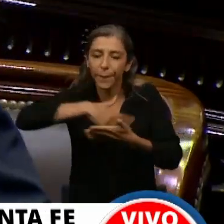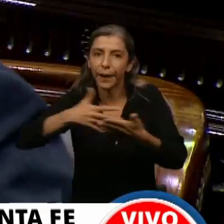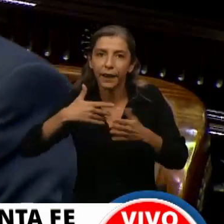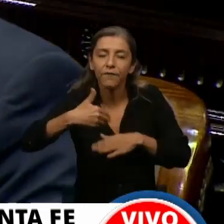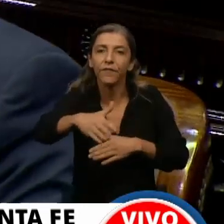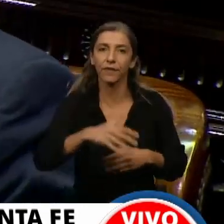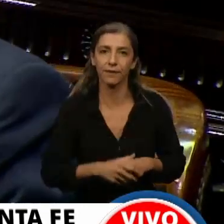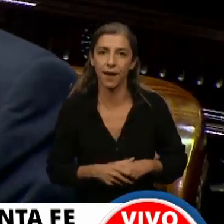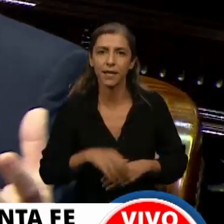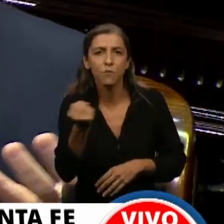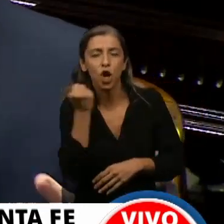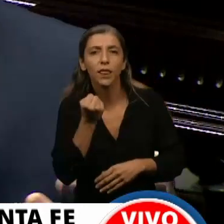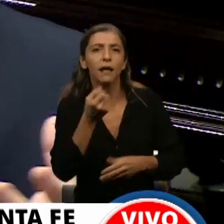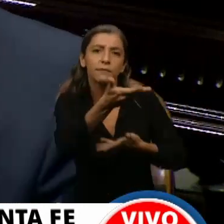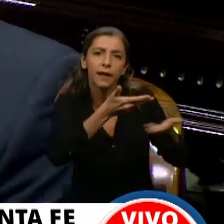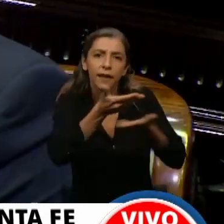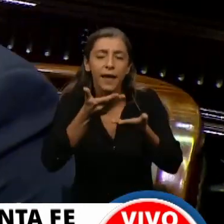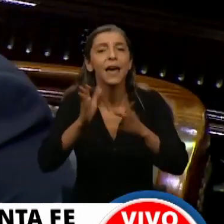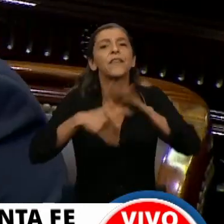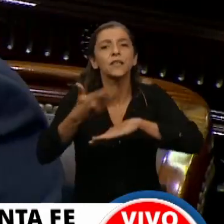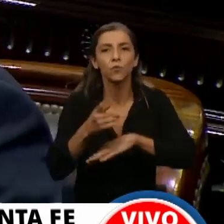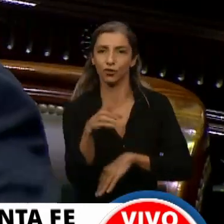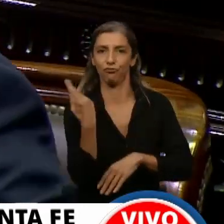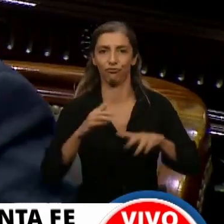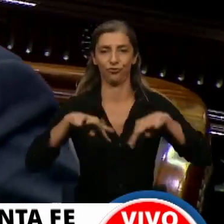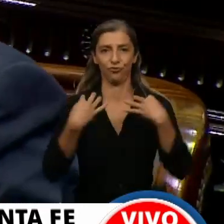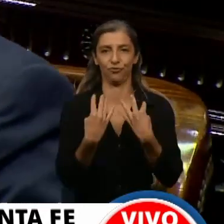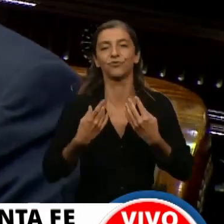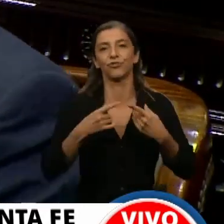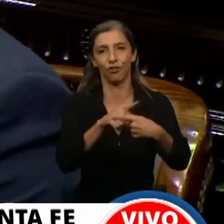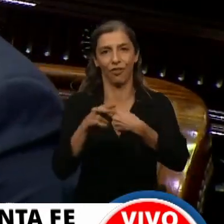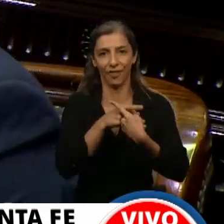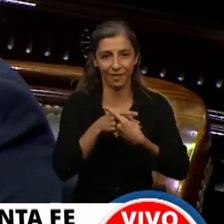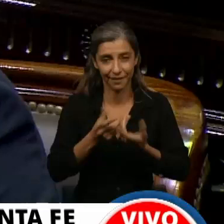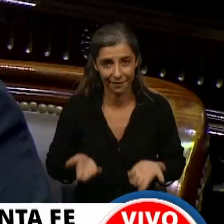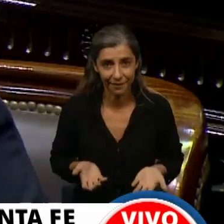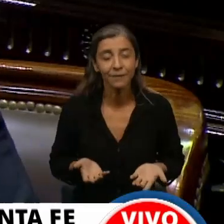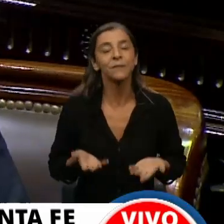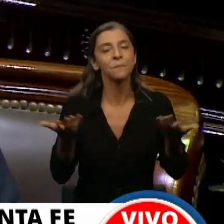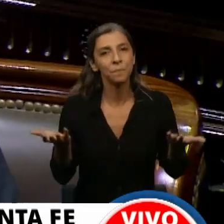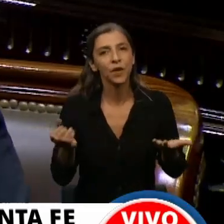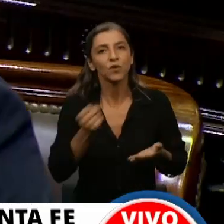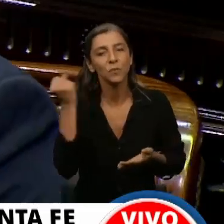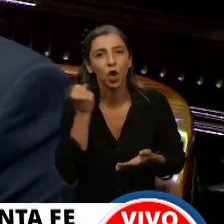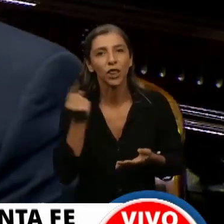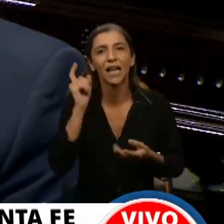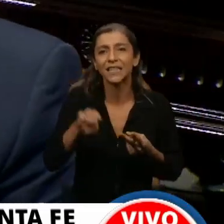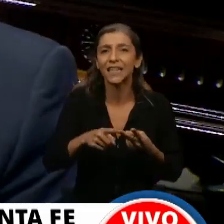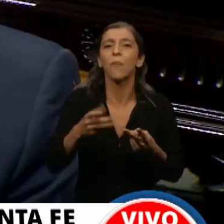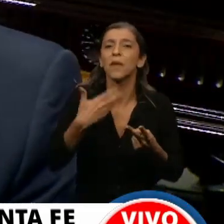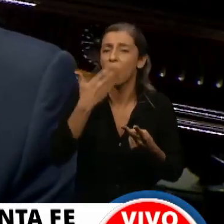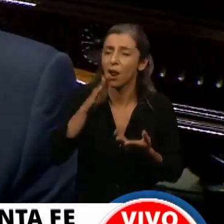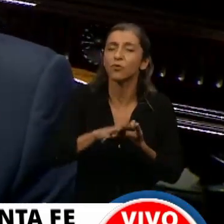Mínimamente es escucharlo y después debatir entre nosotros. Ni hablar lo que se viene diciendo con respecto al tema de la transición